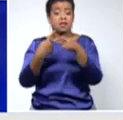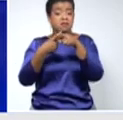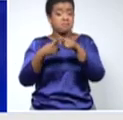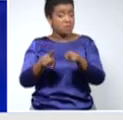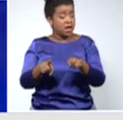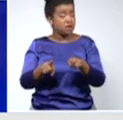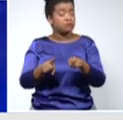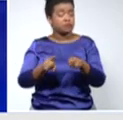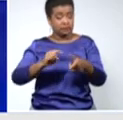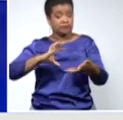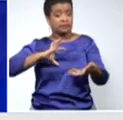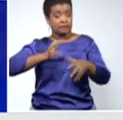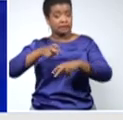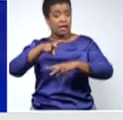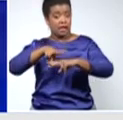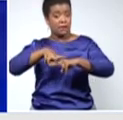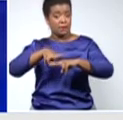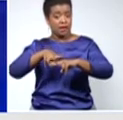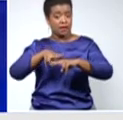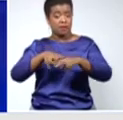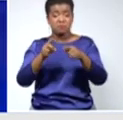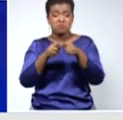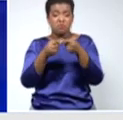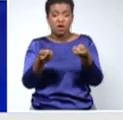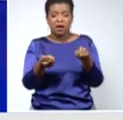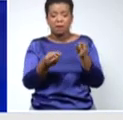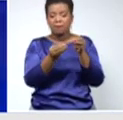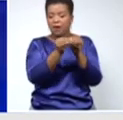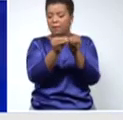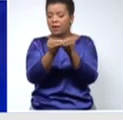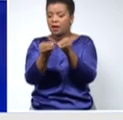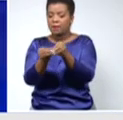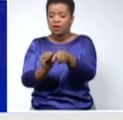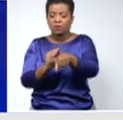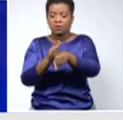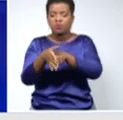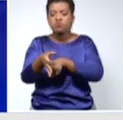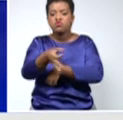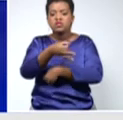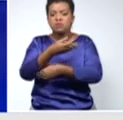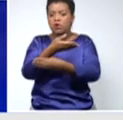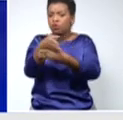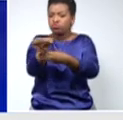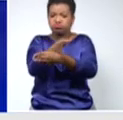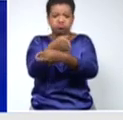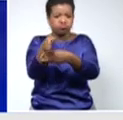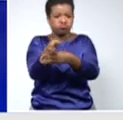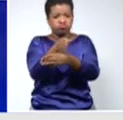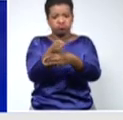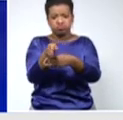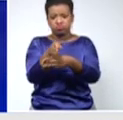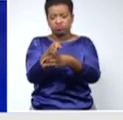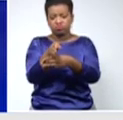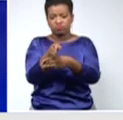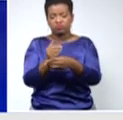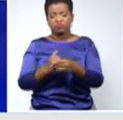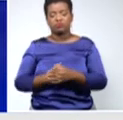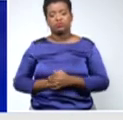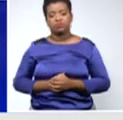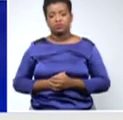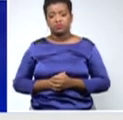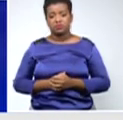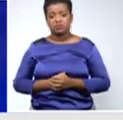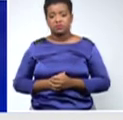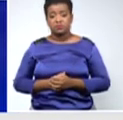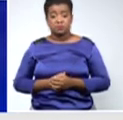complejidad que está dada por la dispersión y por la alta transmisión, que además fíjense que 10 de